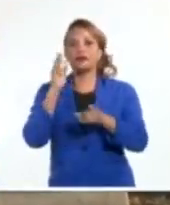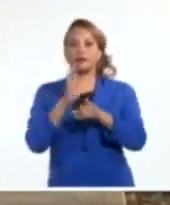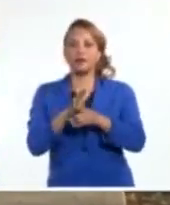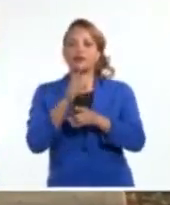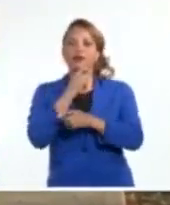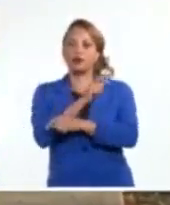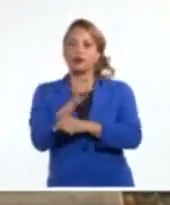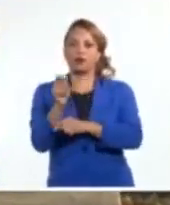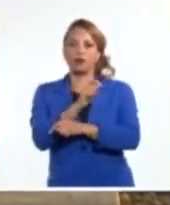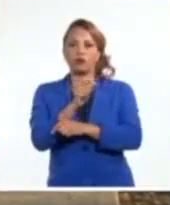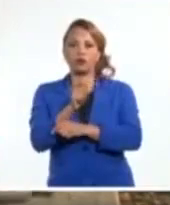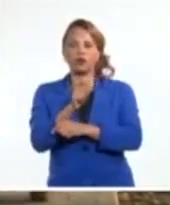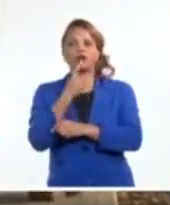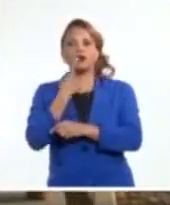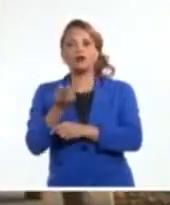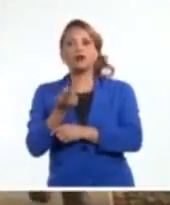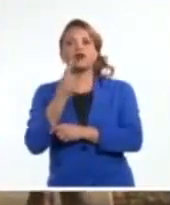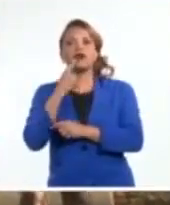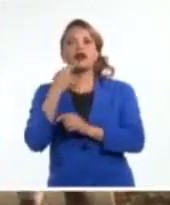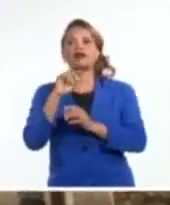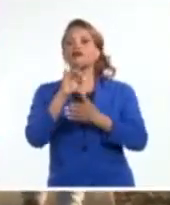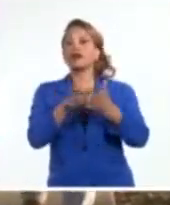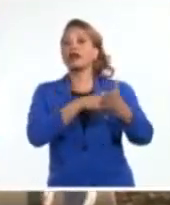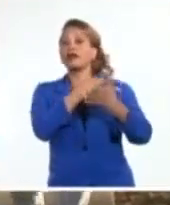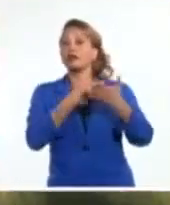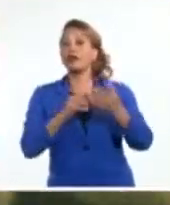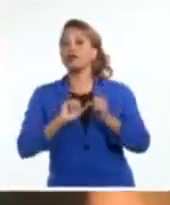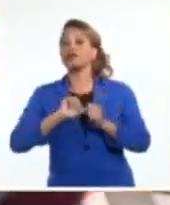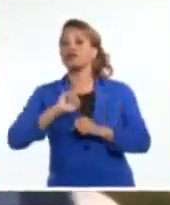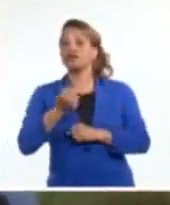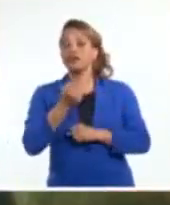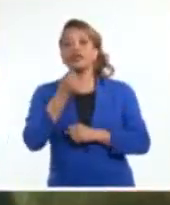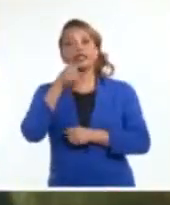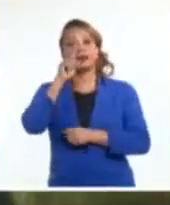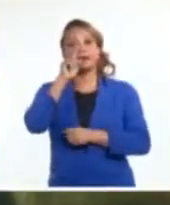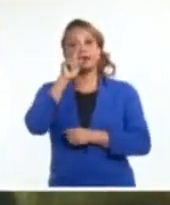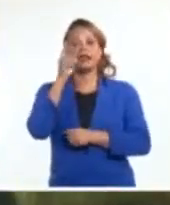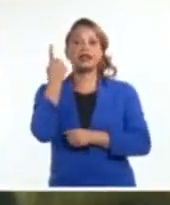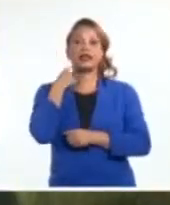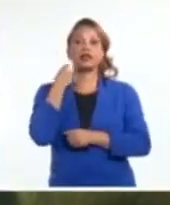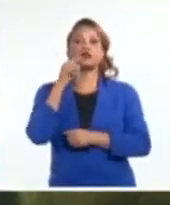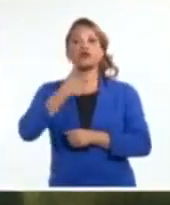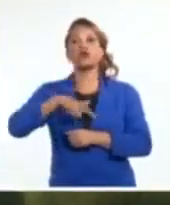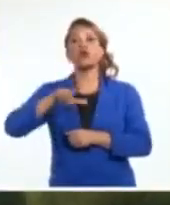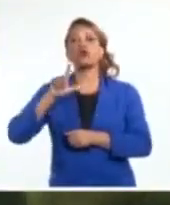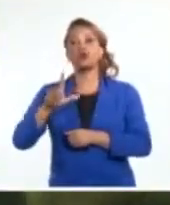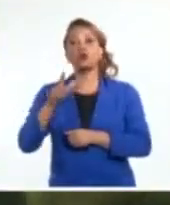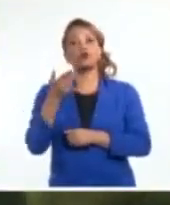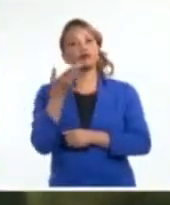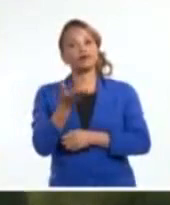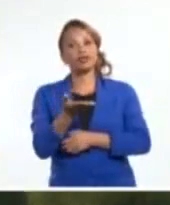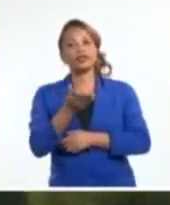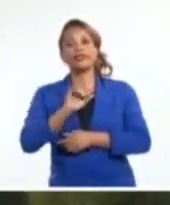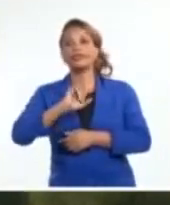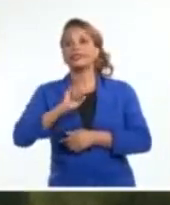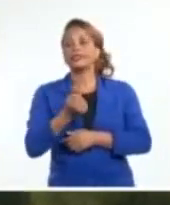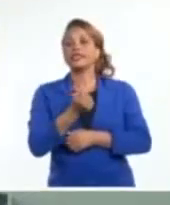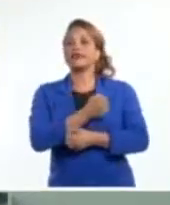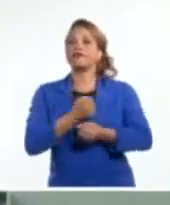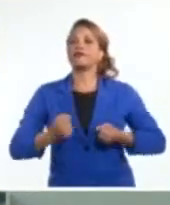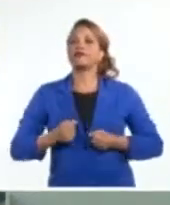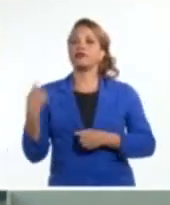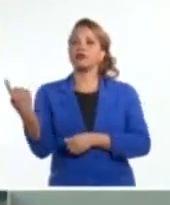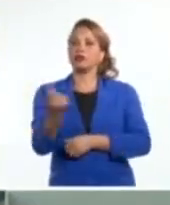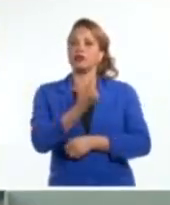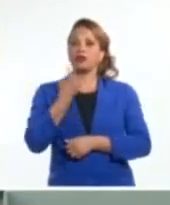2022-2023 con el rigor de un calendario apretado a terminar en julio que exige articular los esfuerzos de todos.